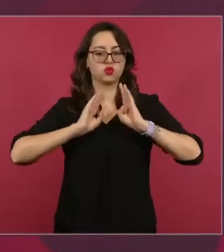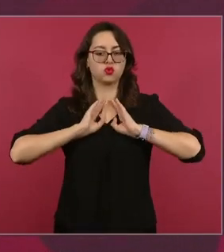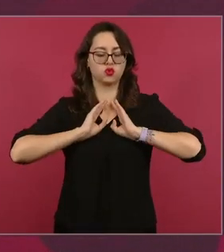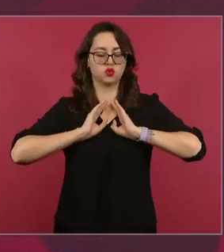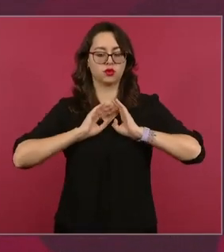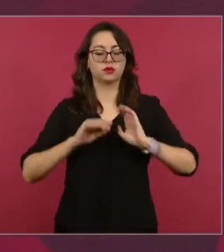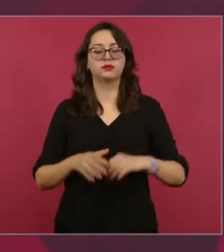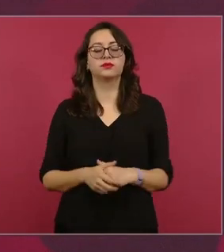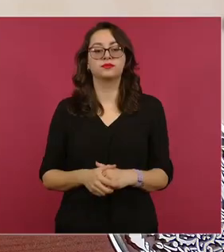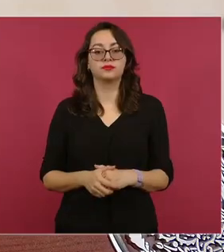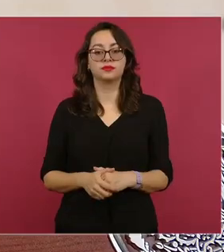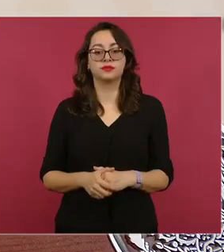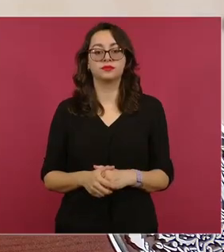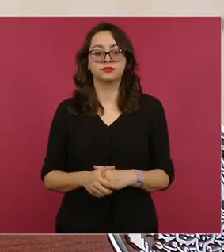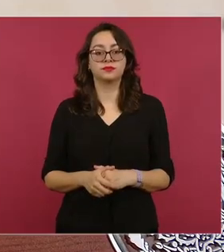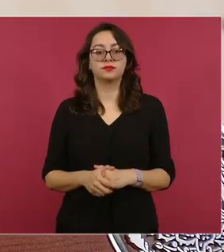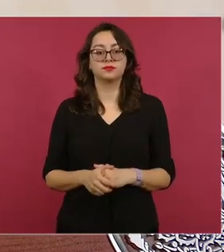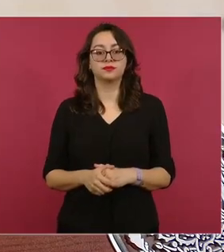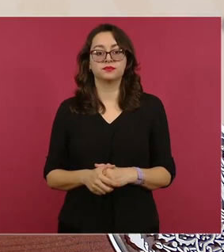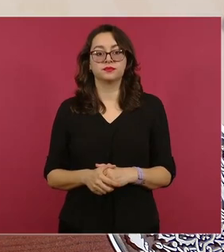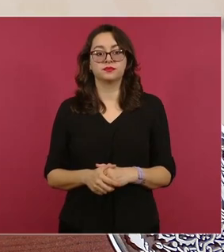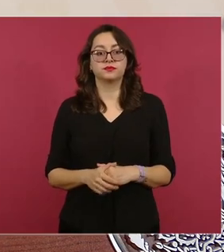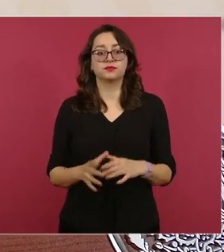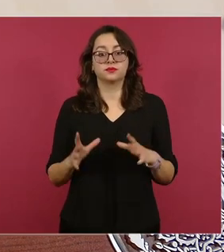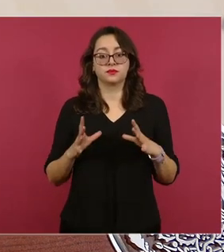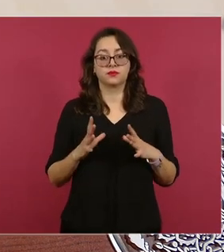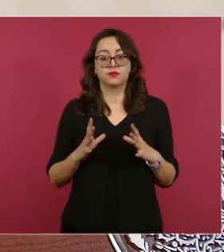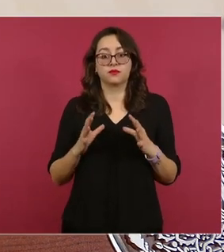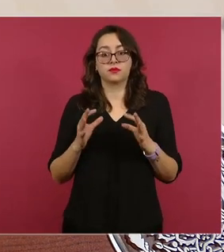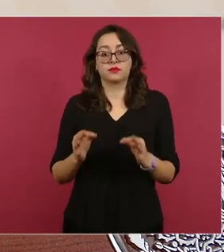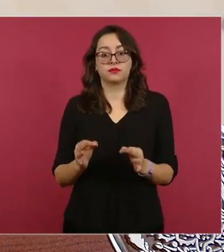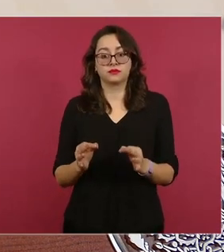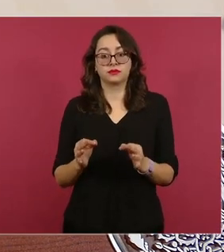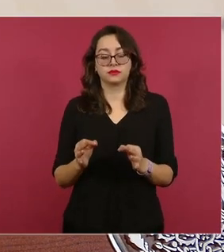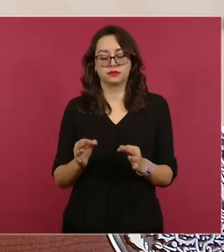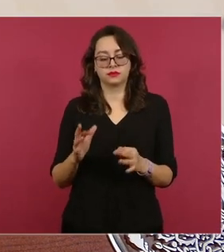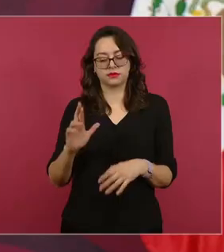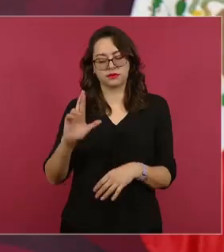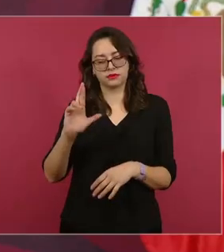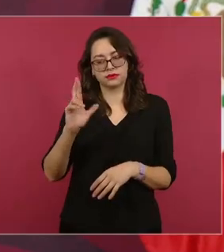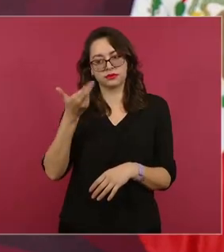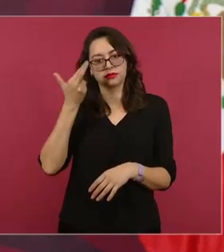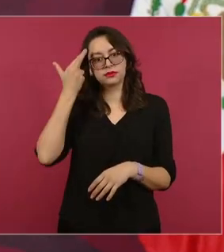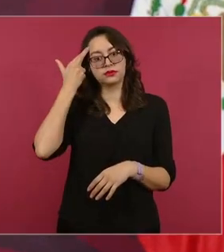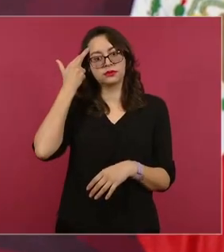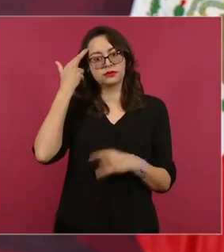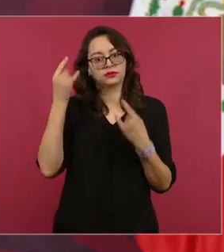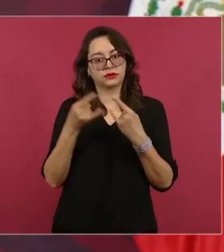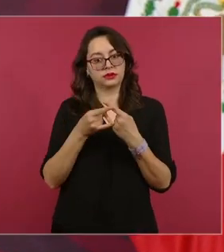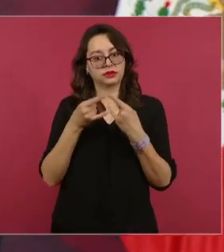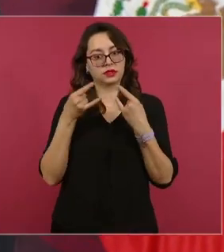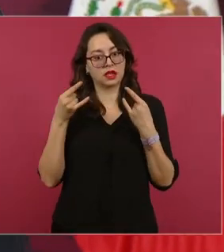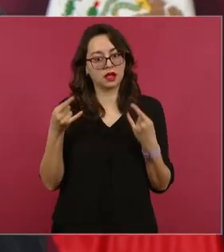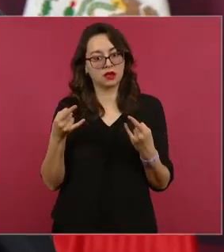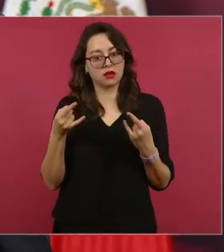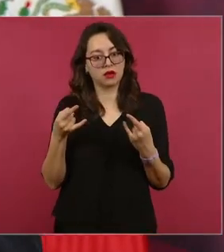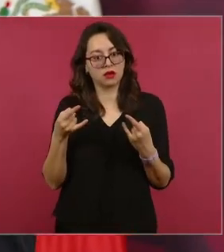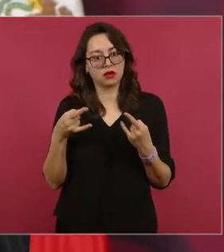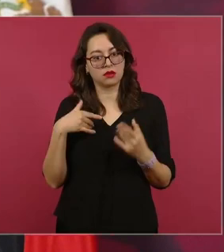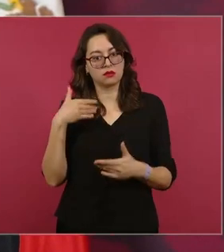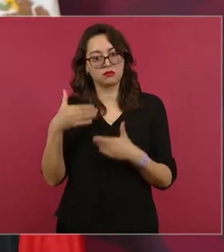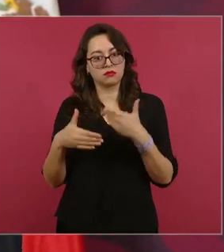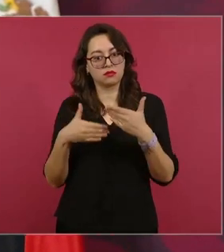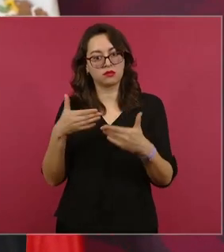después de su fundación, nada más es cosa de recordar lo que hicieron